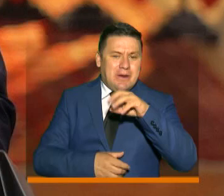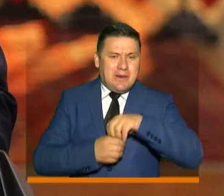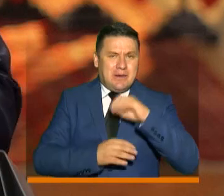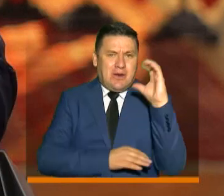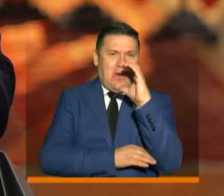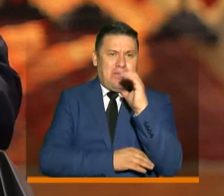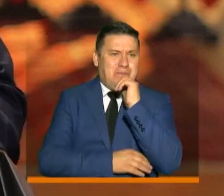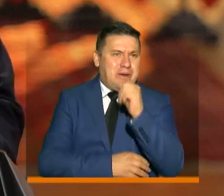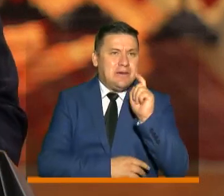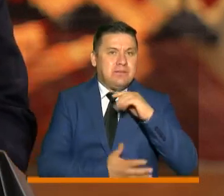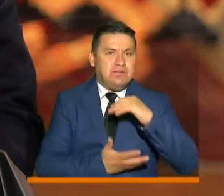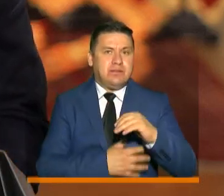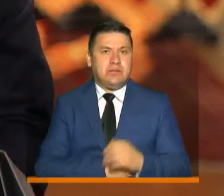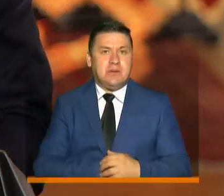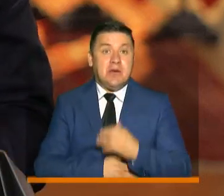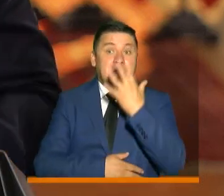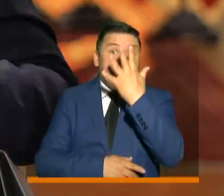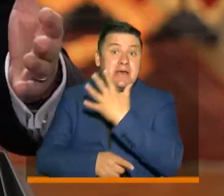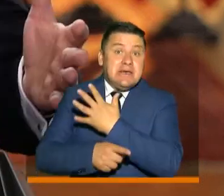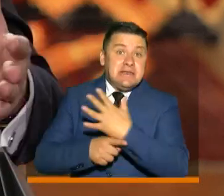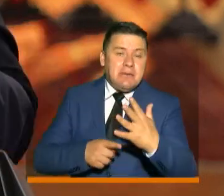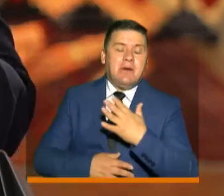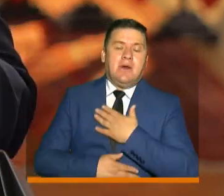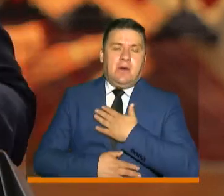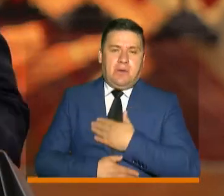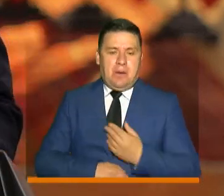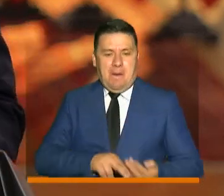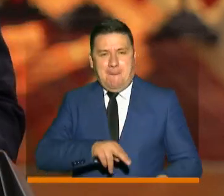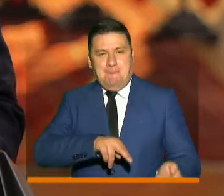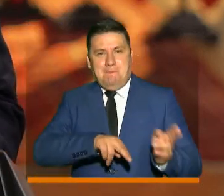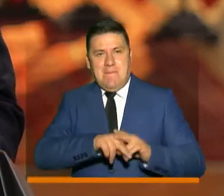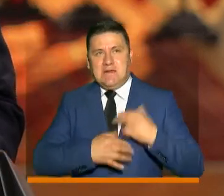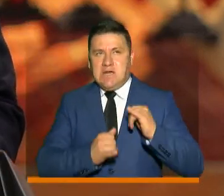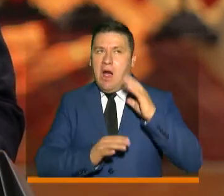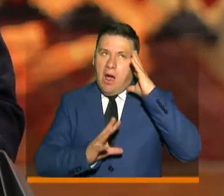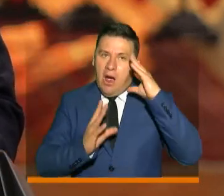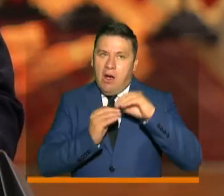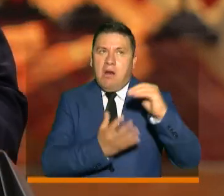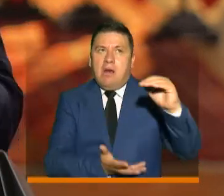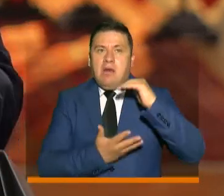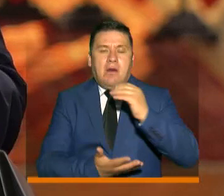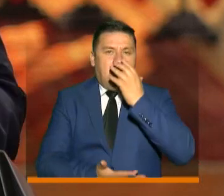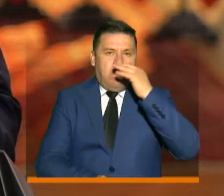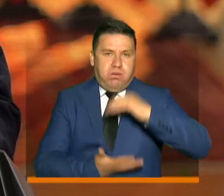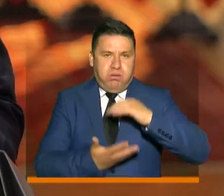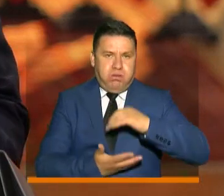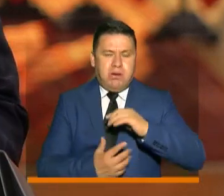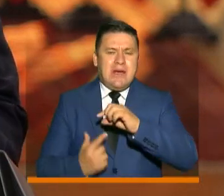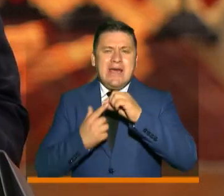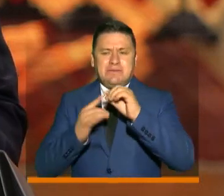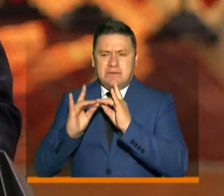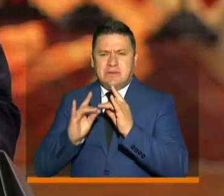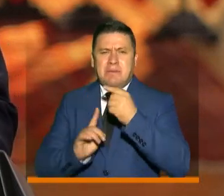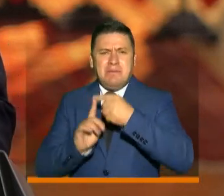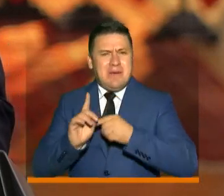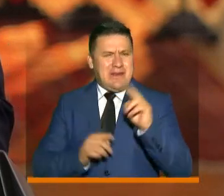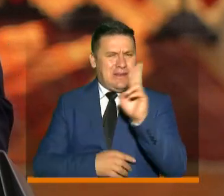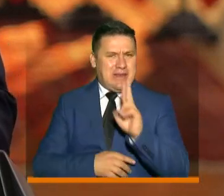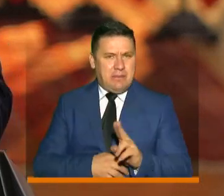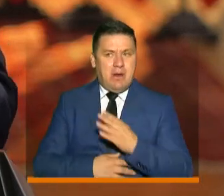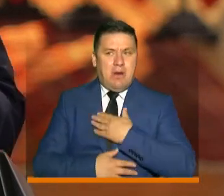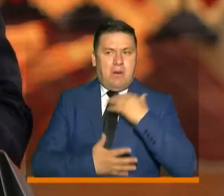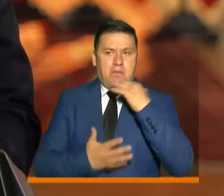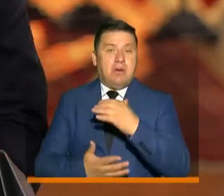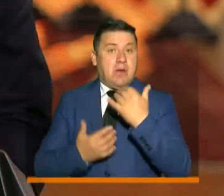y en las próximas cinco semanas habremos duplicado las unidades de cuidado intensivo que teníamos en el mes de marzo